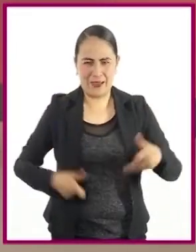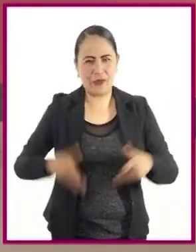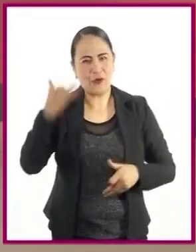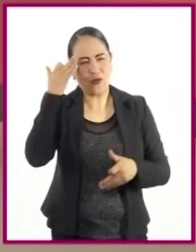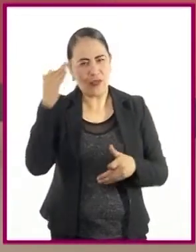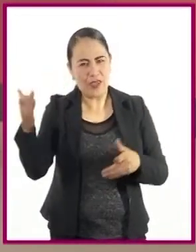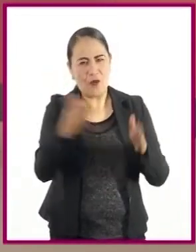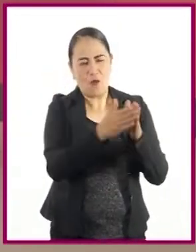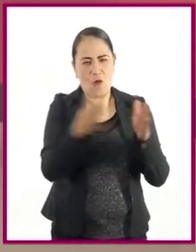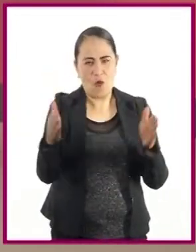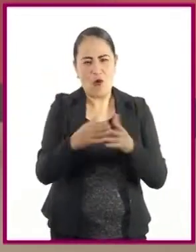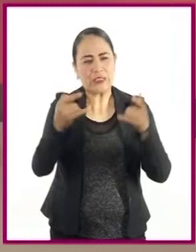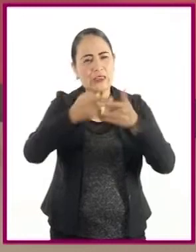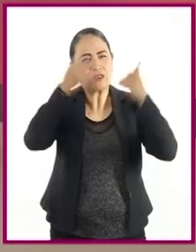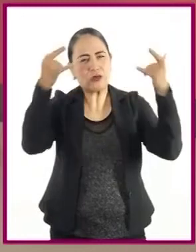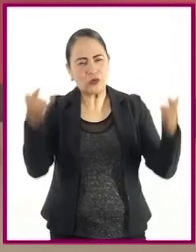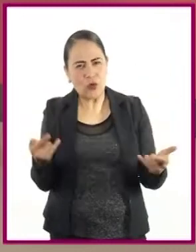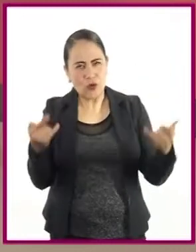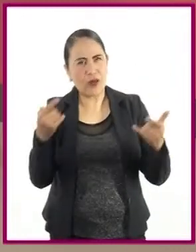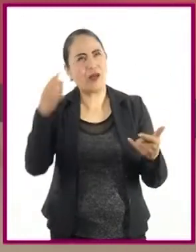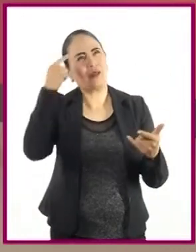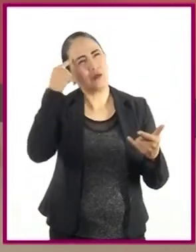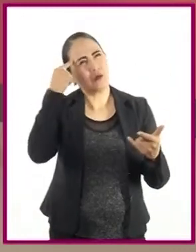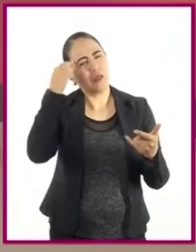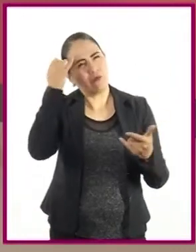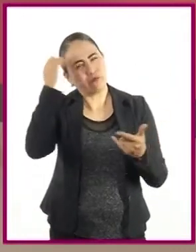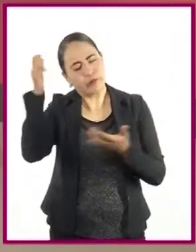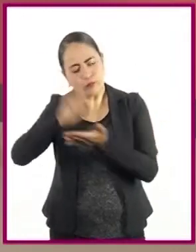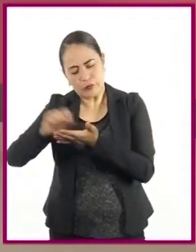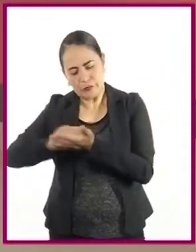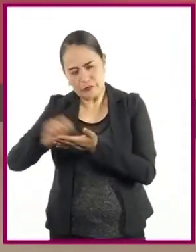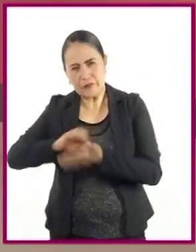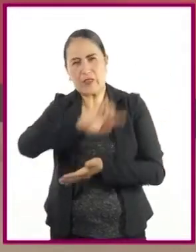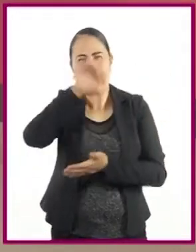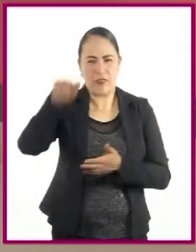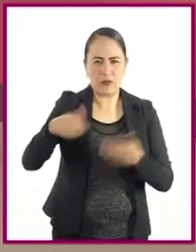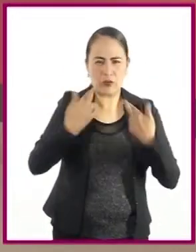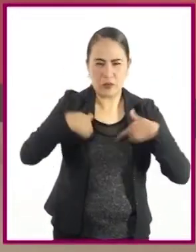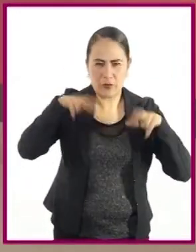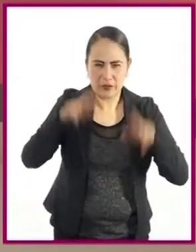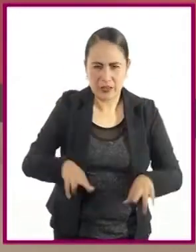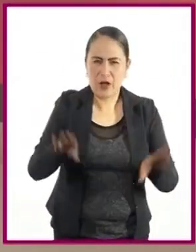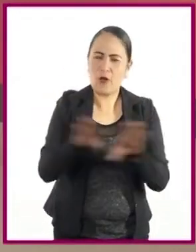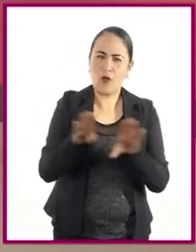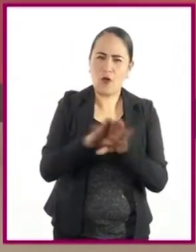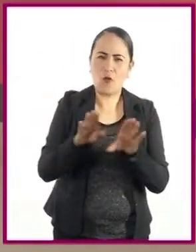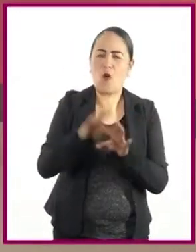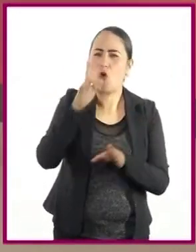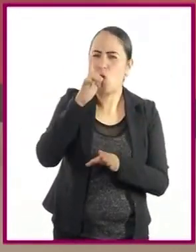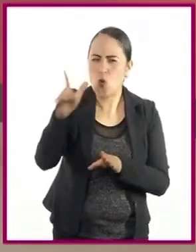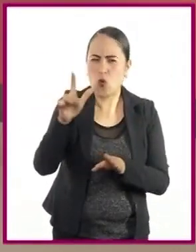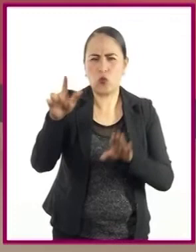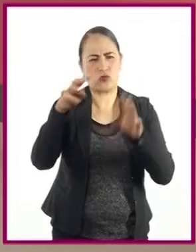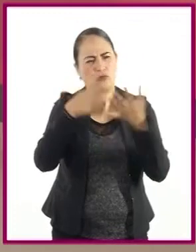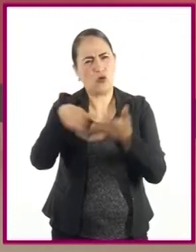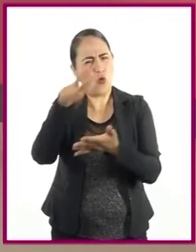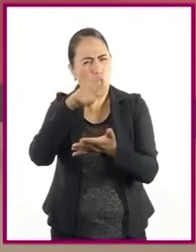espacio de la historia usando elementos visuales como la escenografía, la iluminación y el